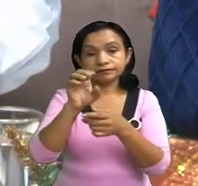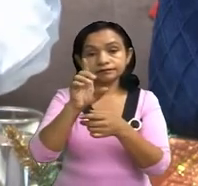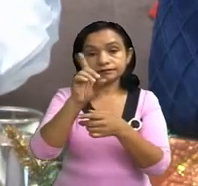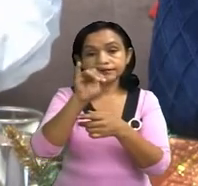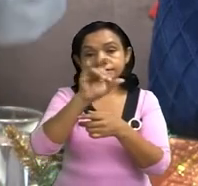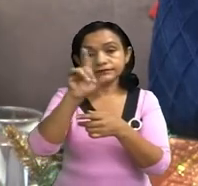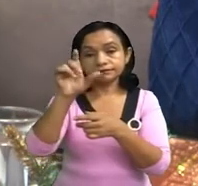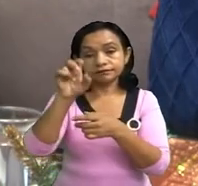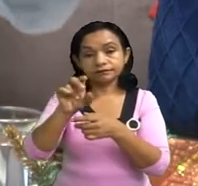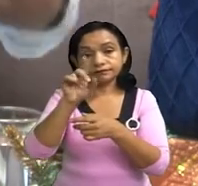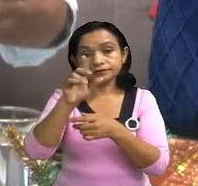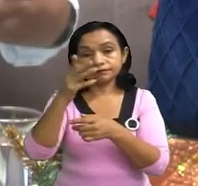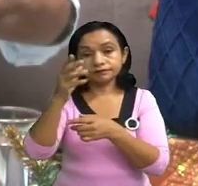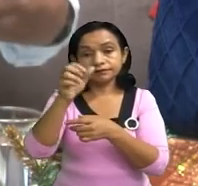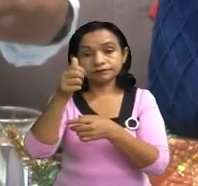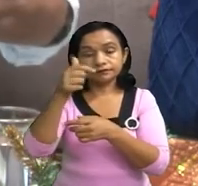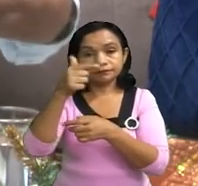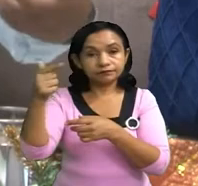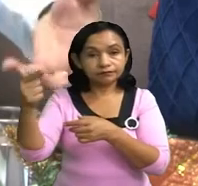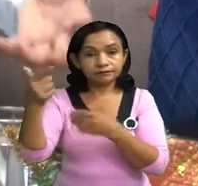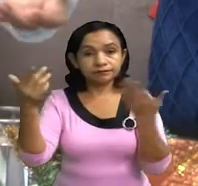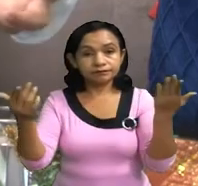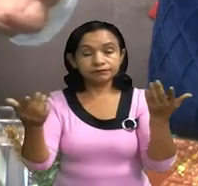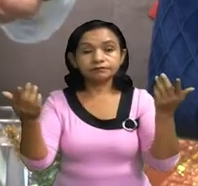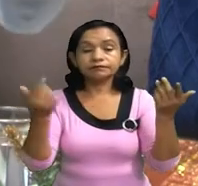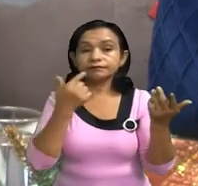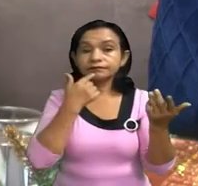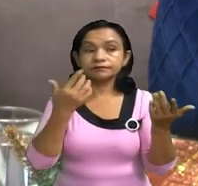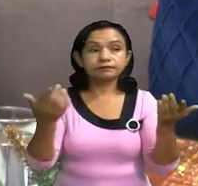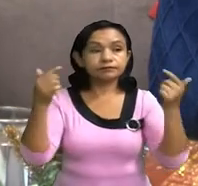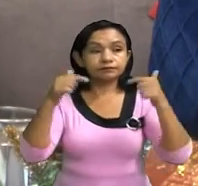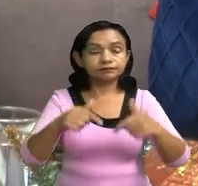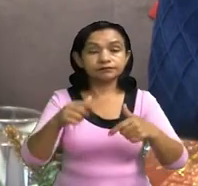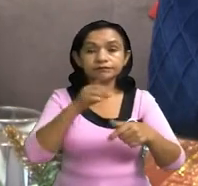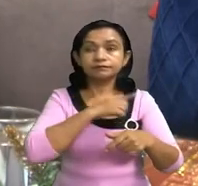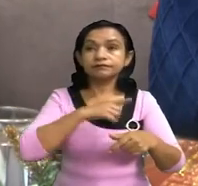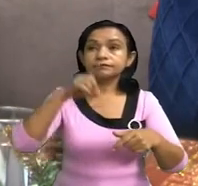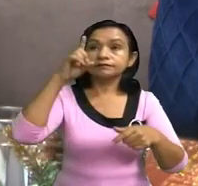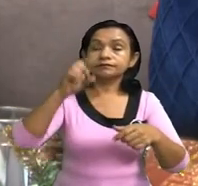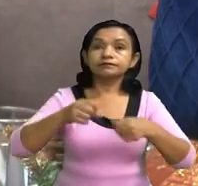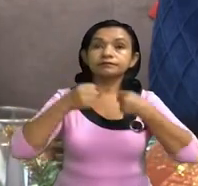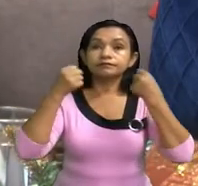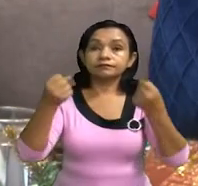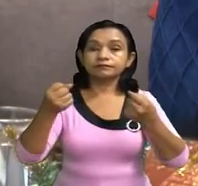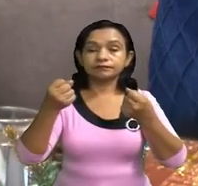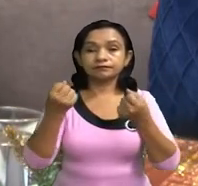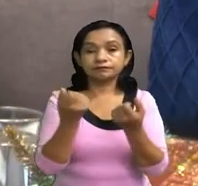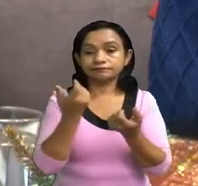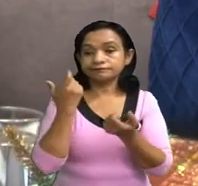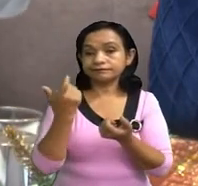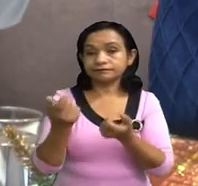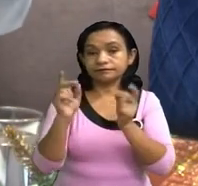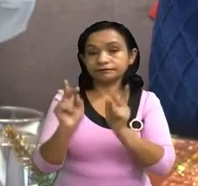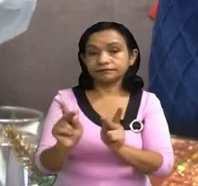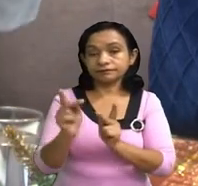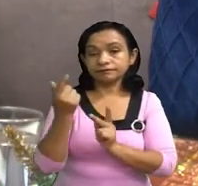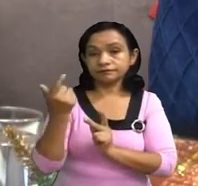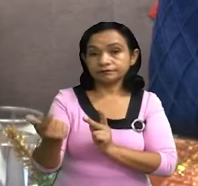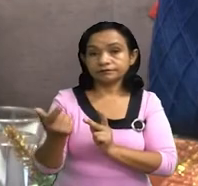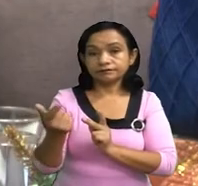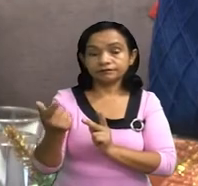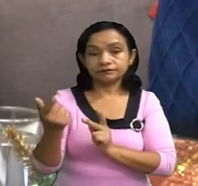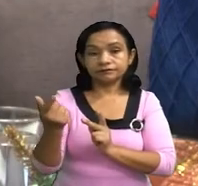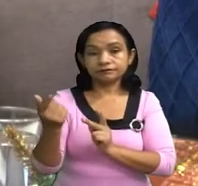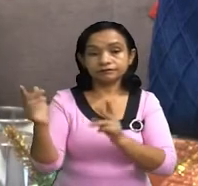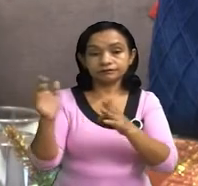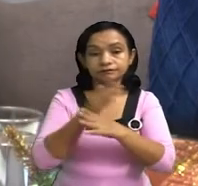1967. Okay. No se salgan de ahí, porque ahora están con el Dios del poder de los ricos, con el Dios del poder de los